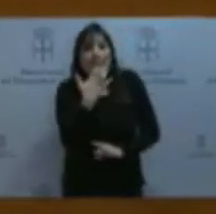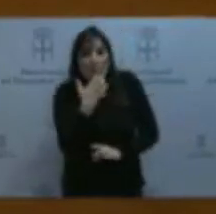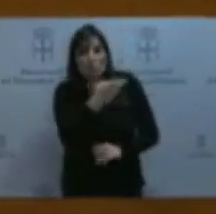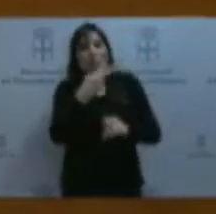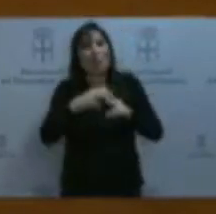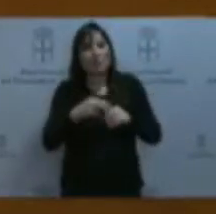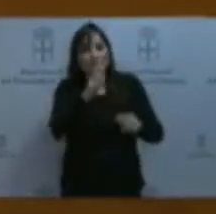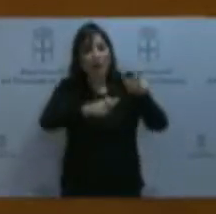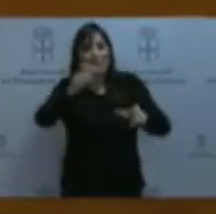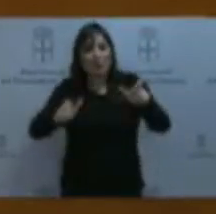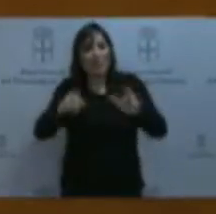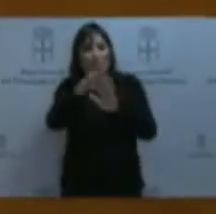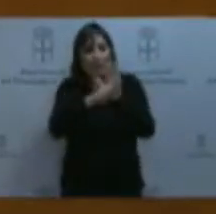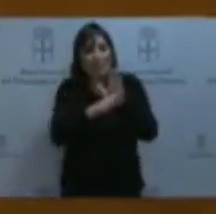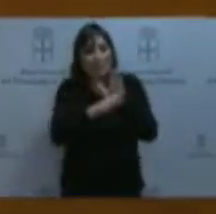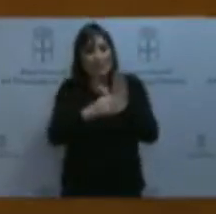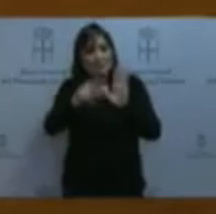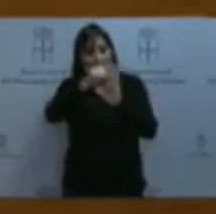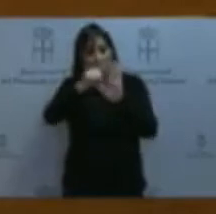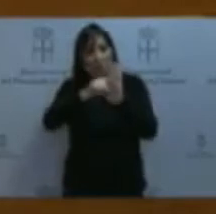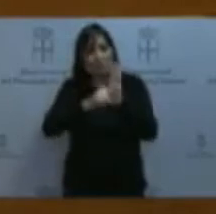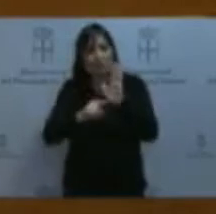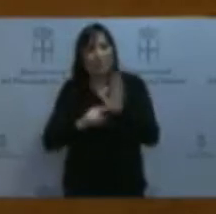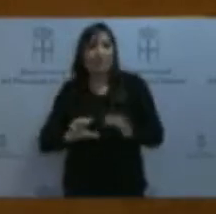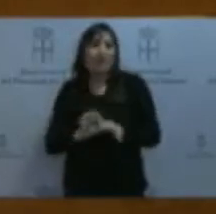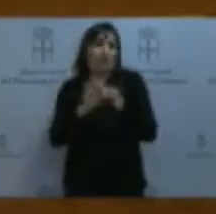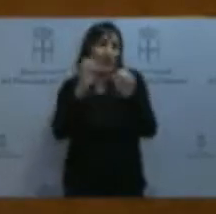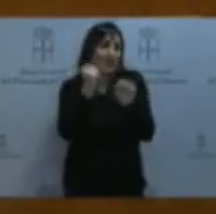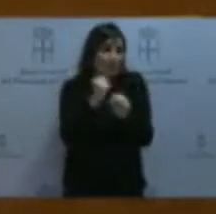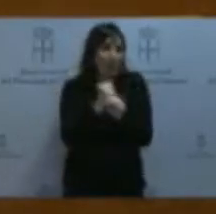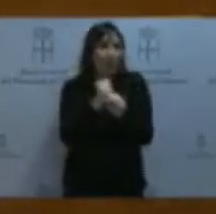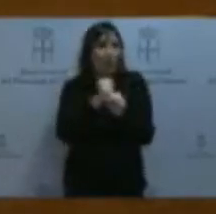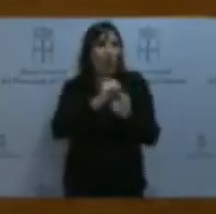cosas, pues con empleo, con conciliación real y con igualdad de género. Muchas gracias.